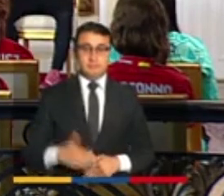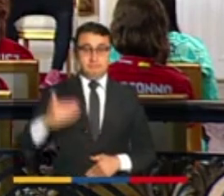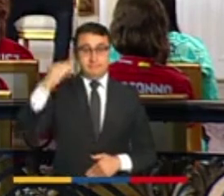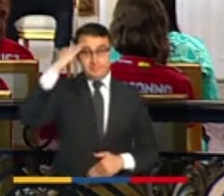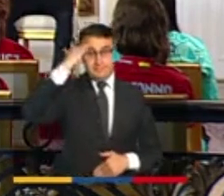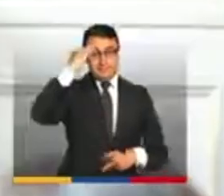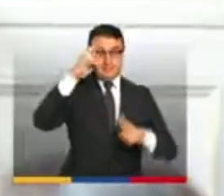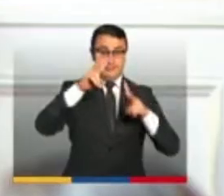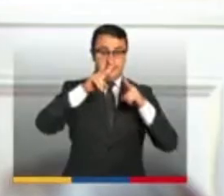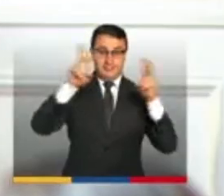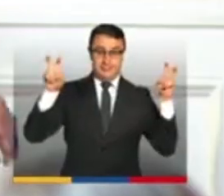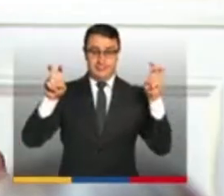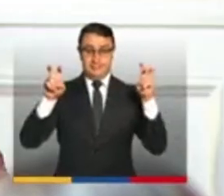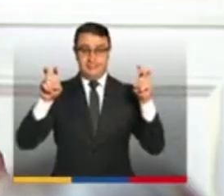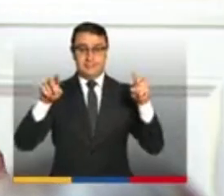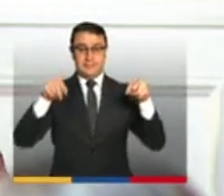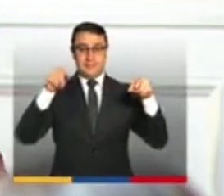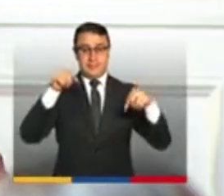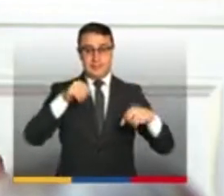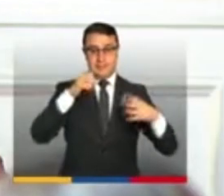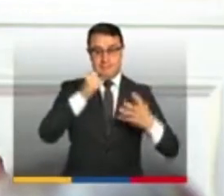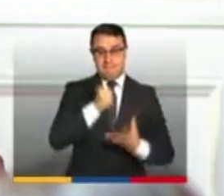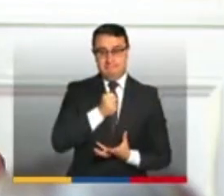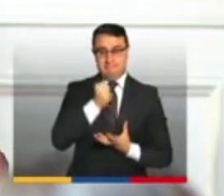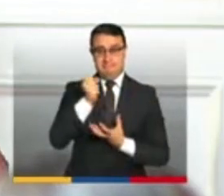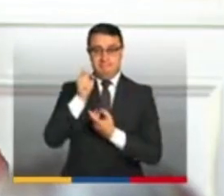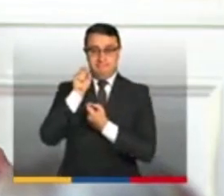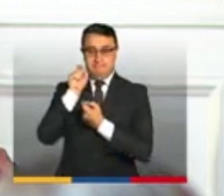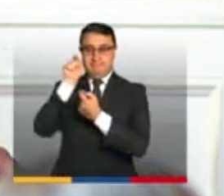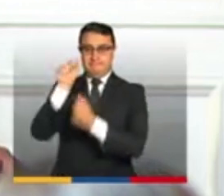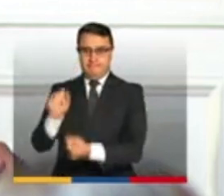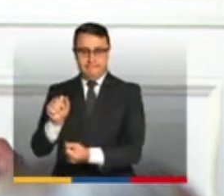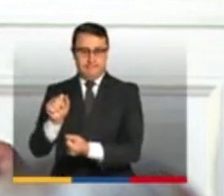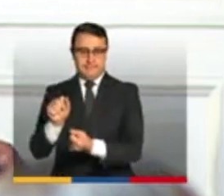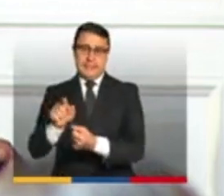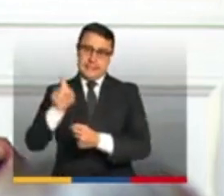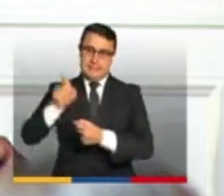económicos. Yo soy poco dado a ese tema